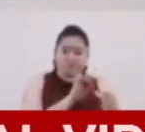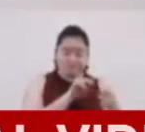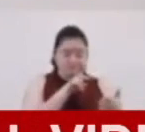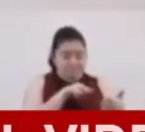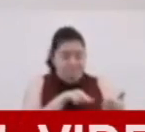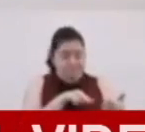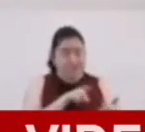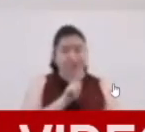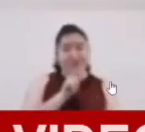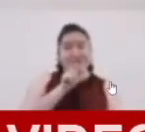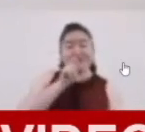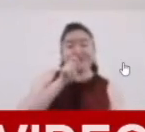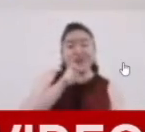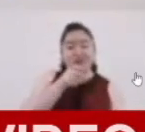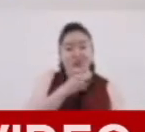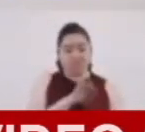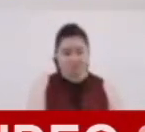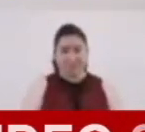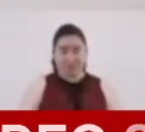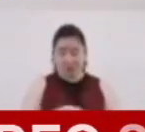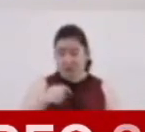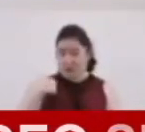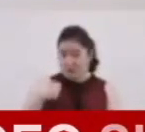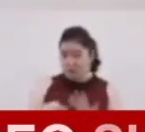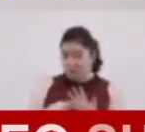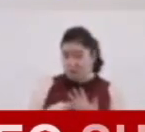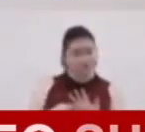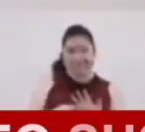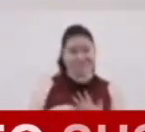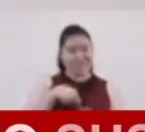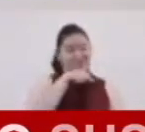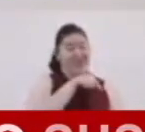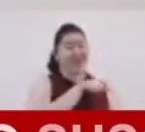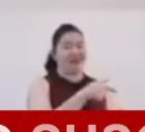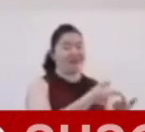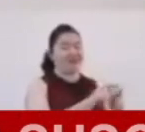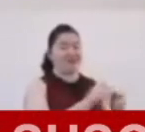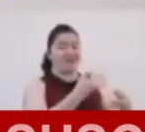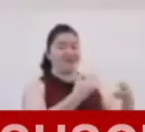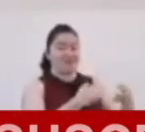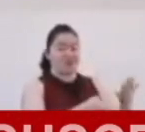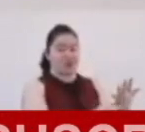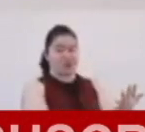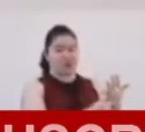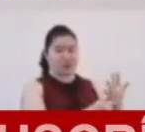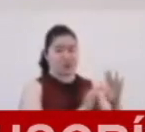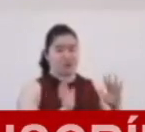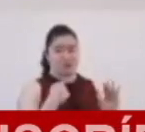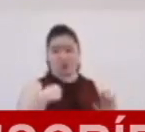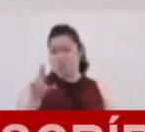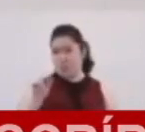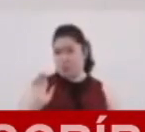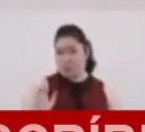resulta, y esto es muy importante subrayarlo, no lo digo yo, lo dice la resolución del tribunal,